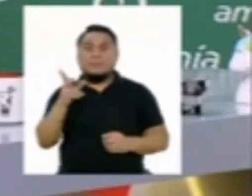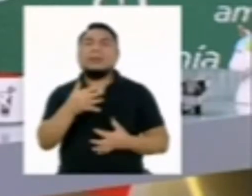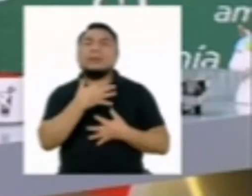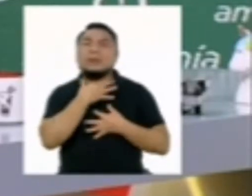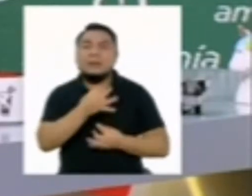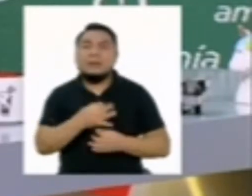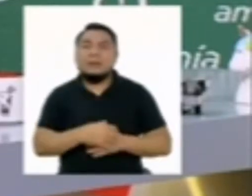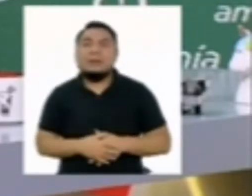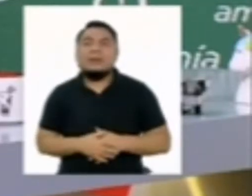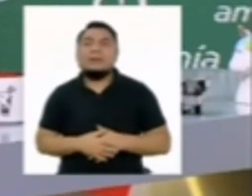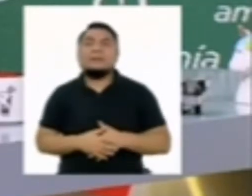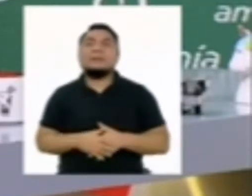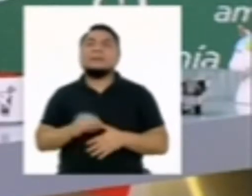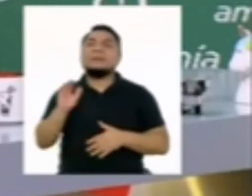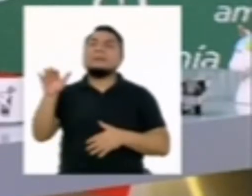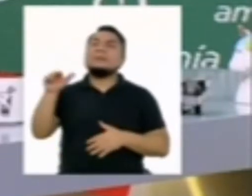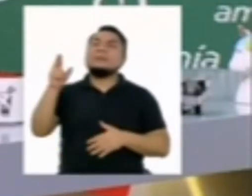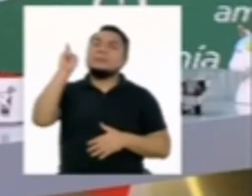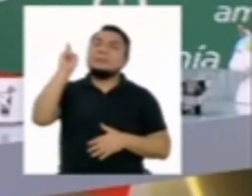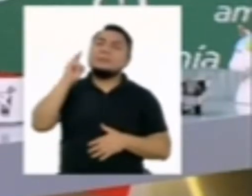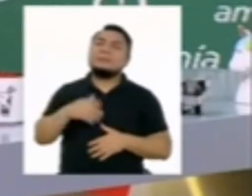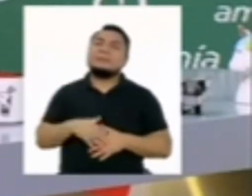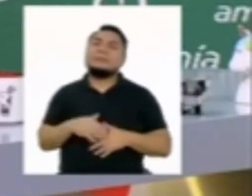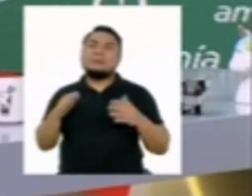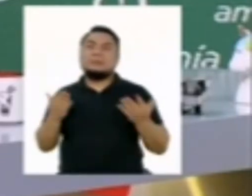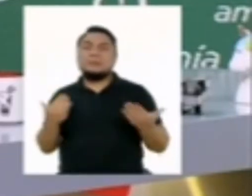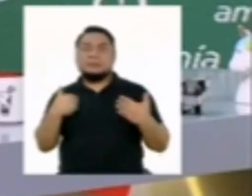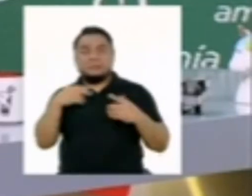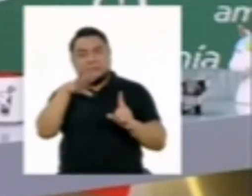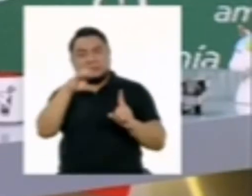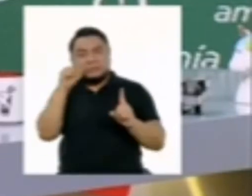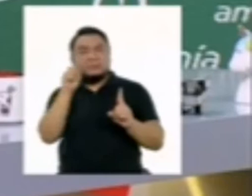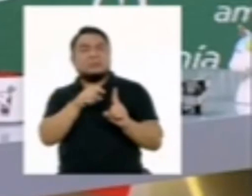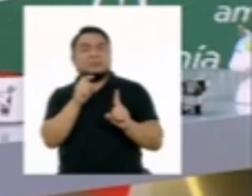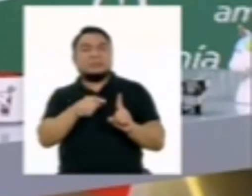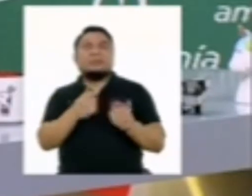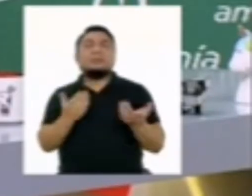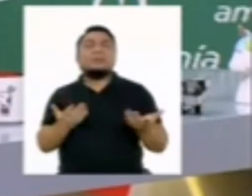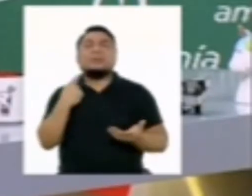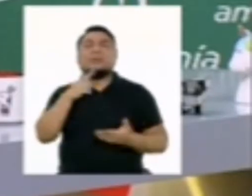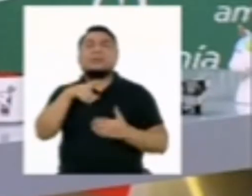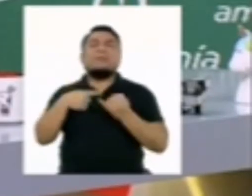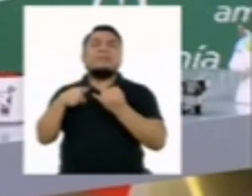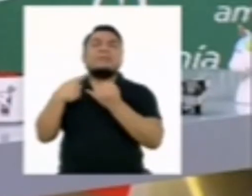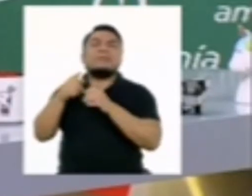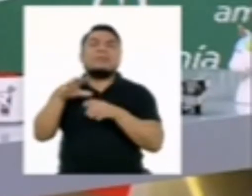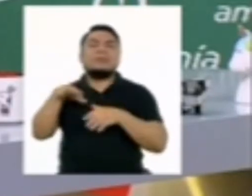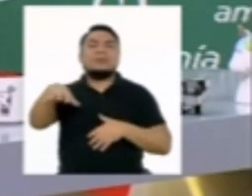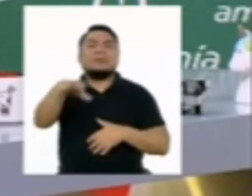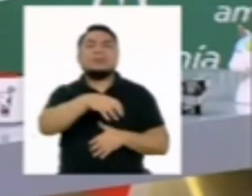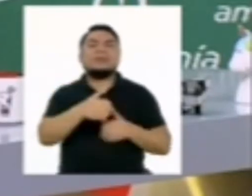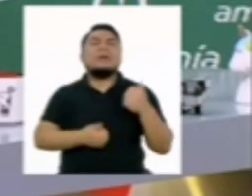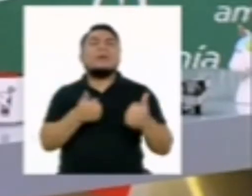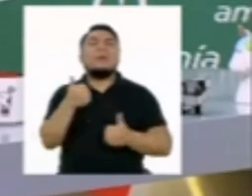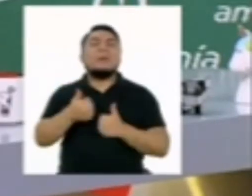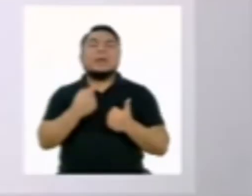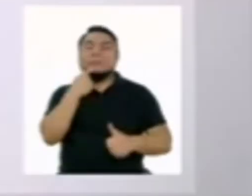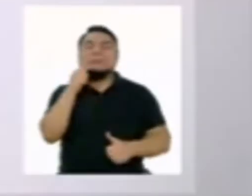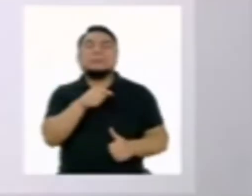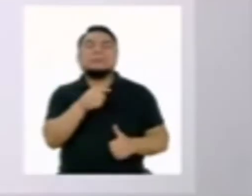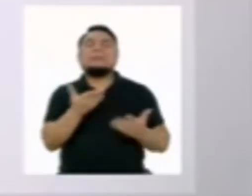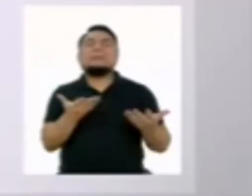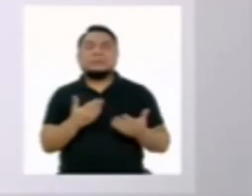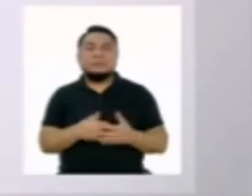Interesante. Profesora, ¿y si tuviéramos que identificar los componentes de la biodiversidad, cuáles serían